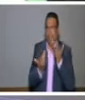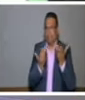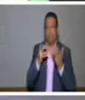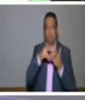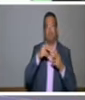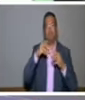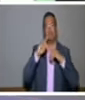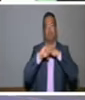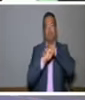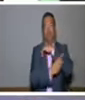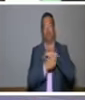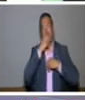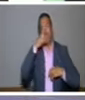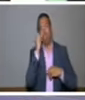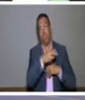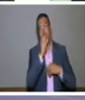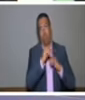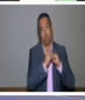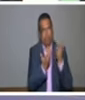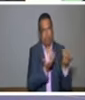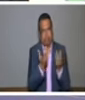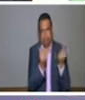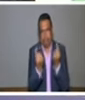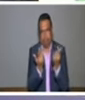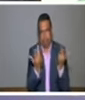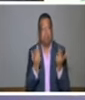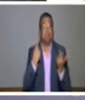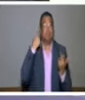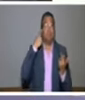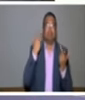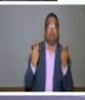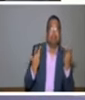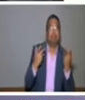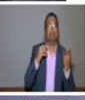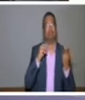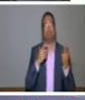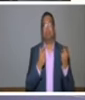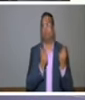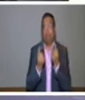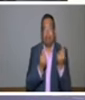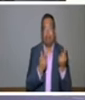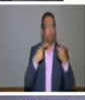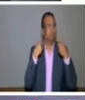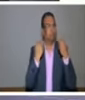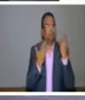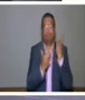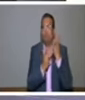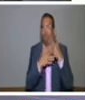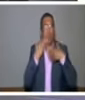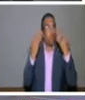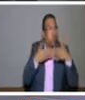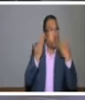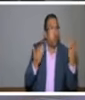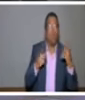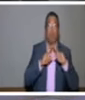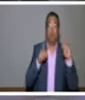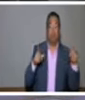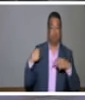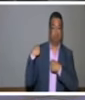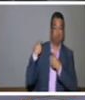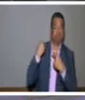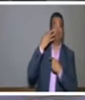desperdicios sólidos que tiene Puerto Rico por temor al impacto a las tecnologías disponibles. Mientras tanto, desde la década de los